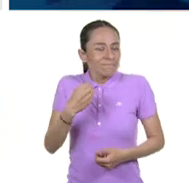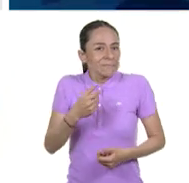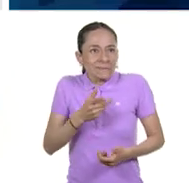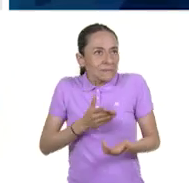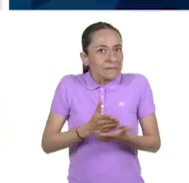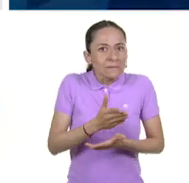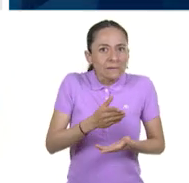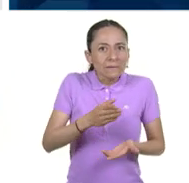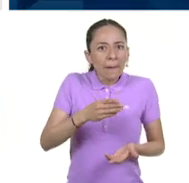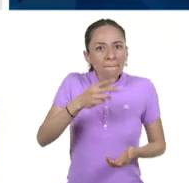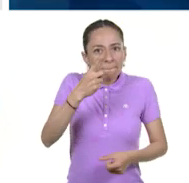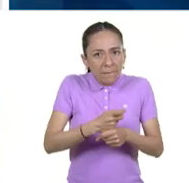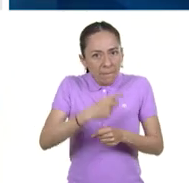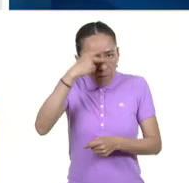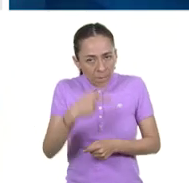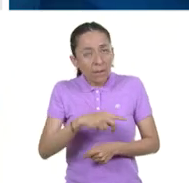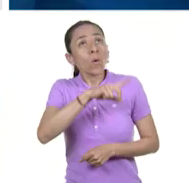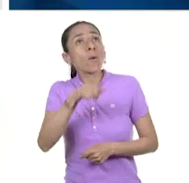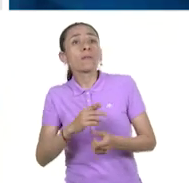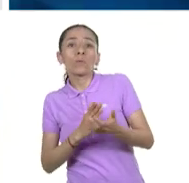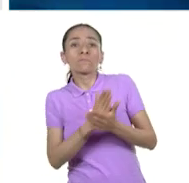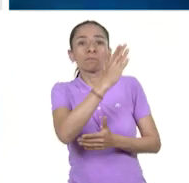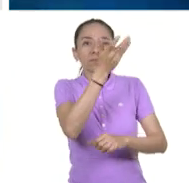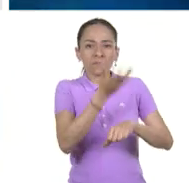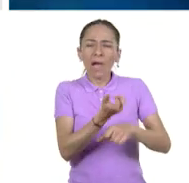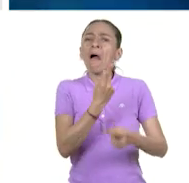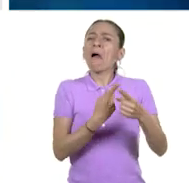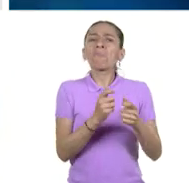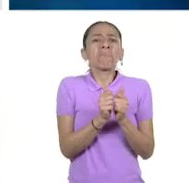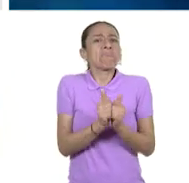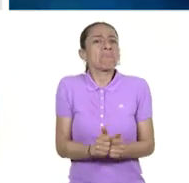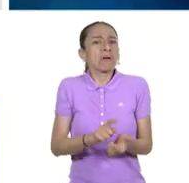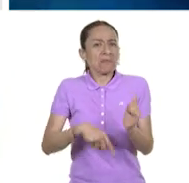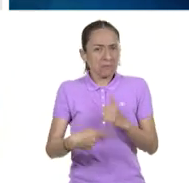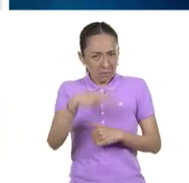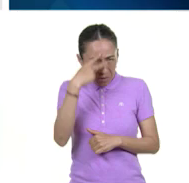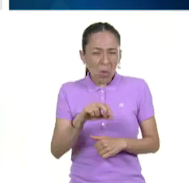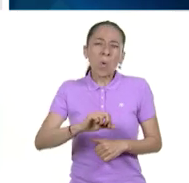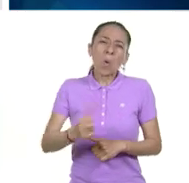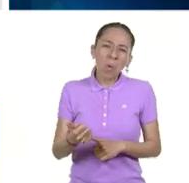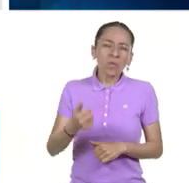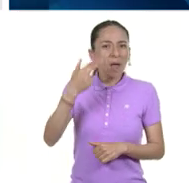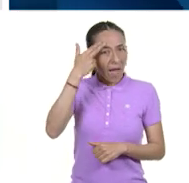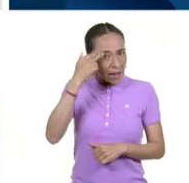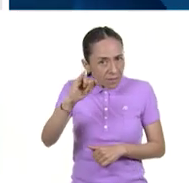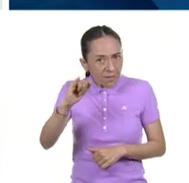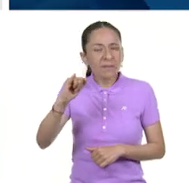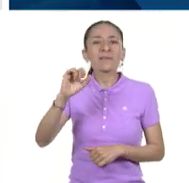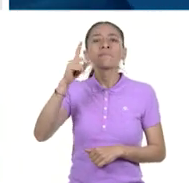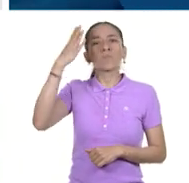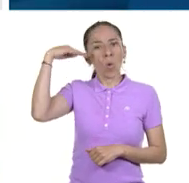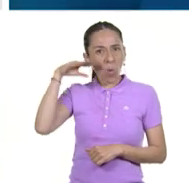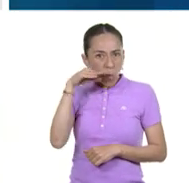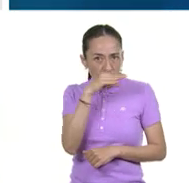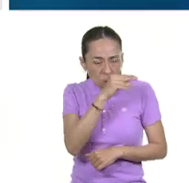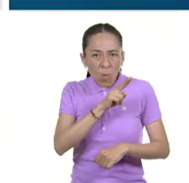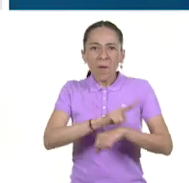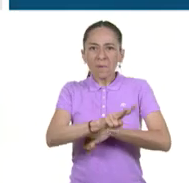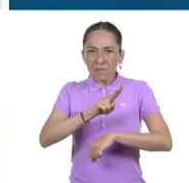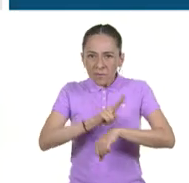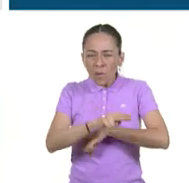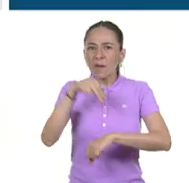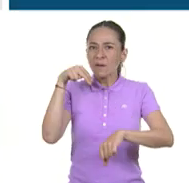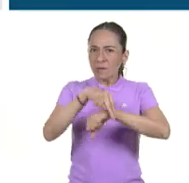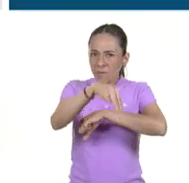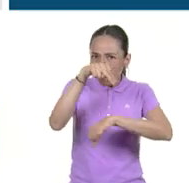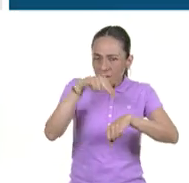Unidos, algunos quedándose en México, otros llegando de Haití, de Cuba, de Venezuela, de Nicaragua,